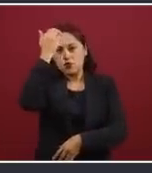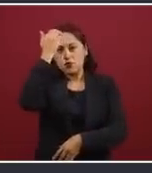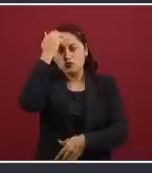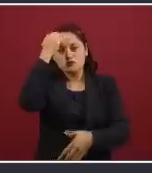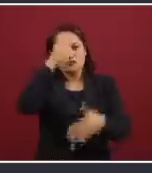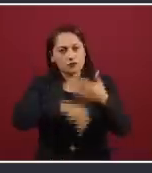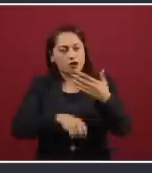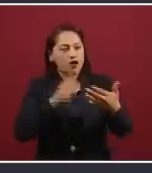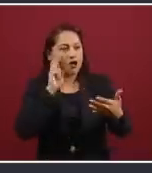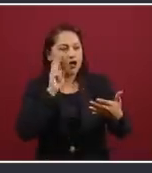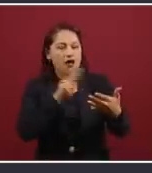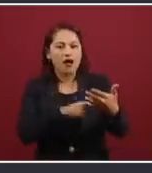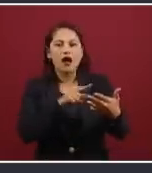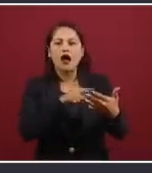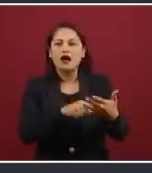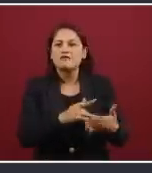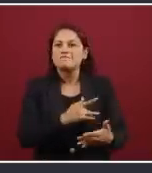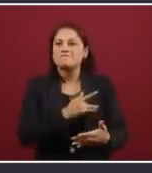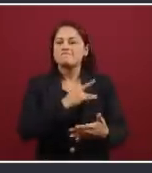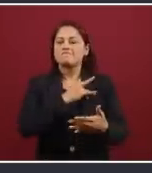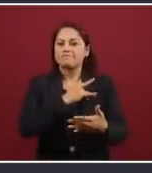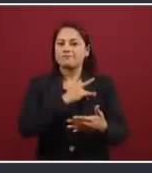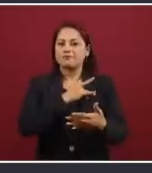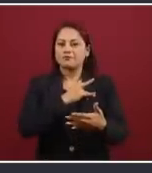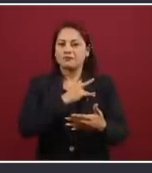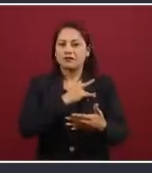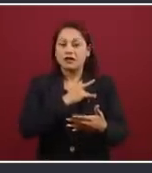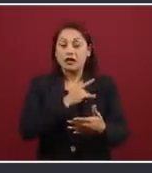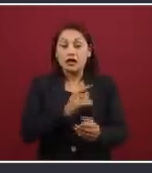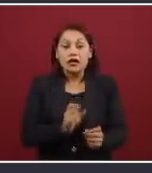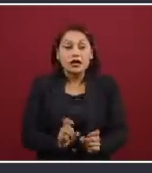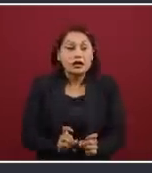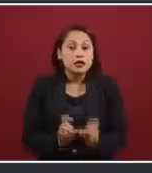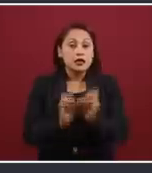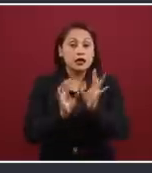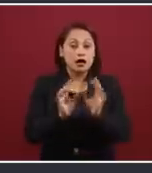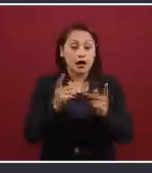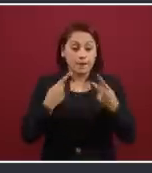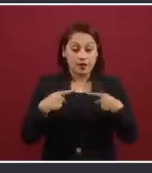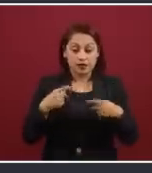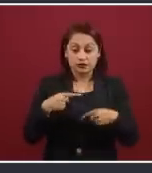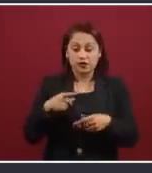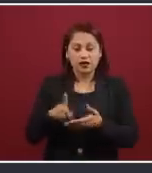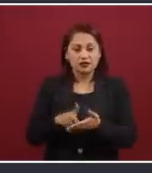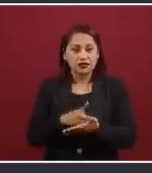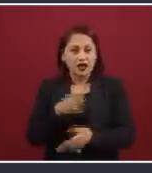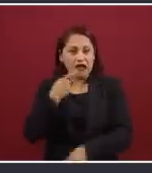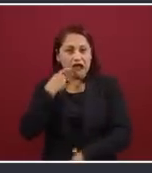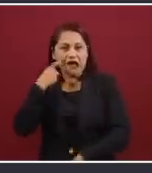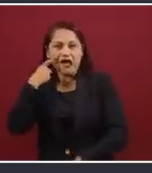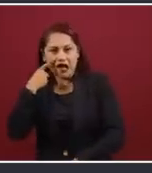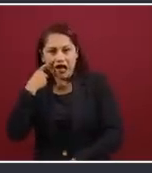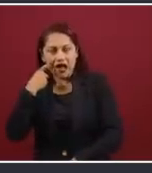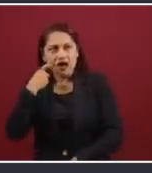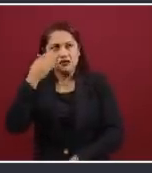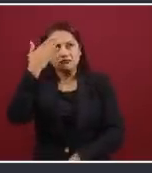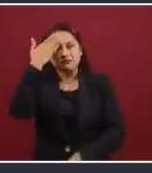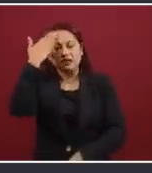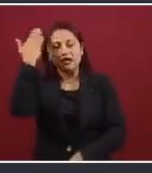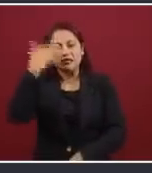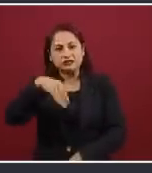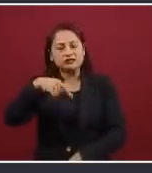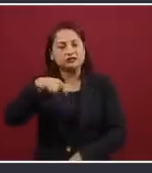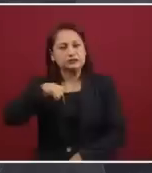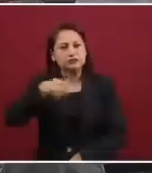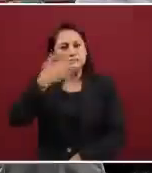gente que se acerca a estas sustancias sepa cuáles son los riesgos que hay, pero también pueda cuidarse mejor en el caso de los que las